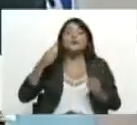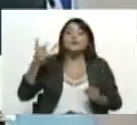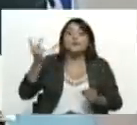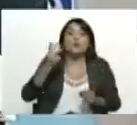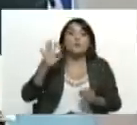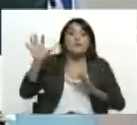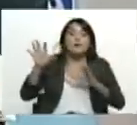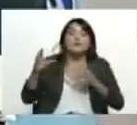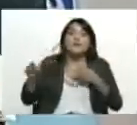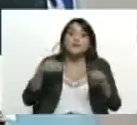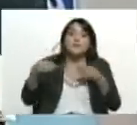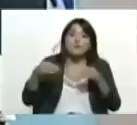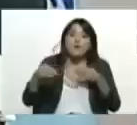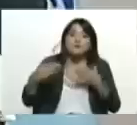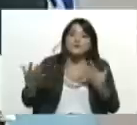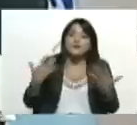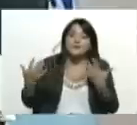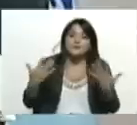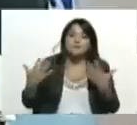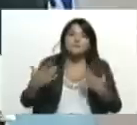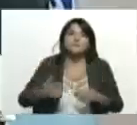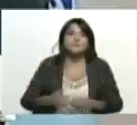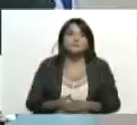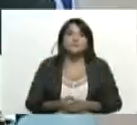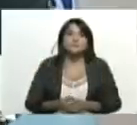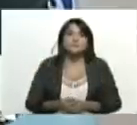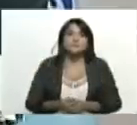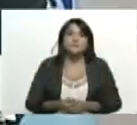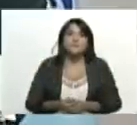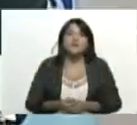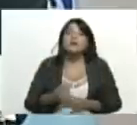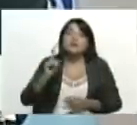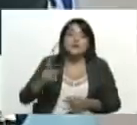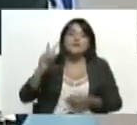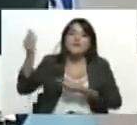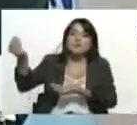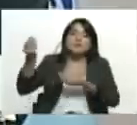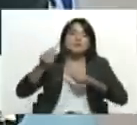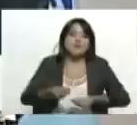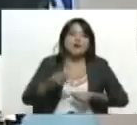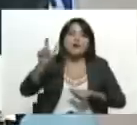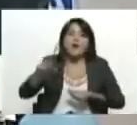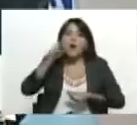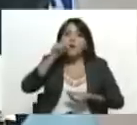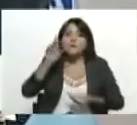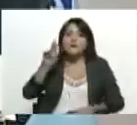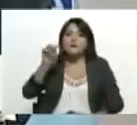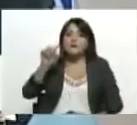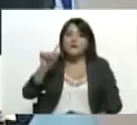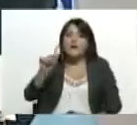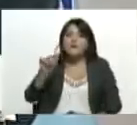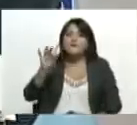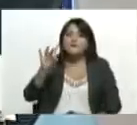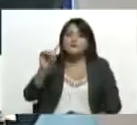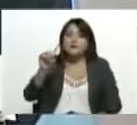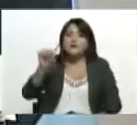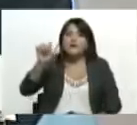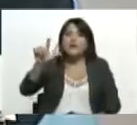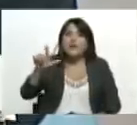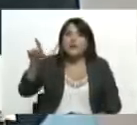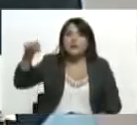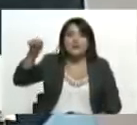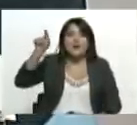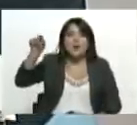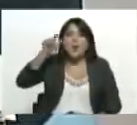diplomáticas consulares etcétera que nos entreguen a este delincuente yo creo que este es un momento